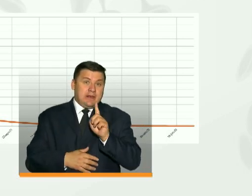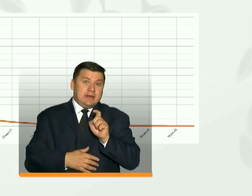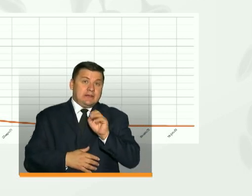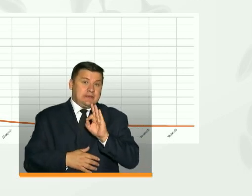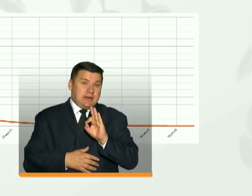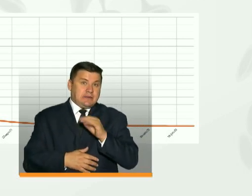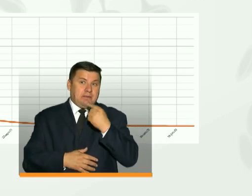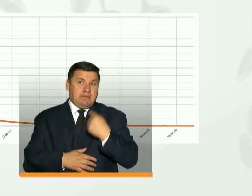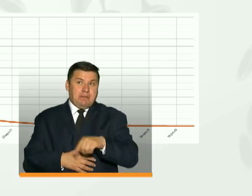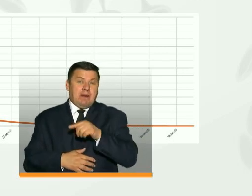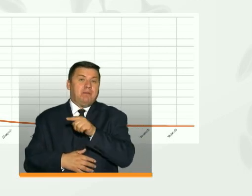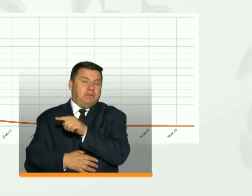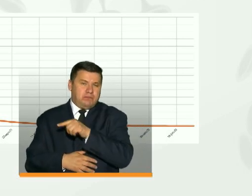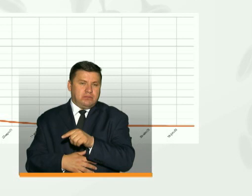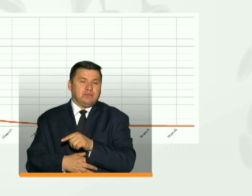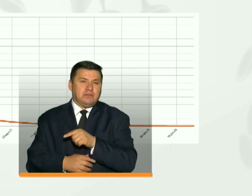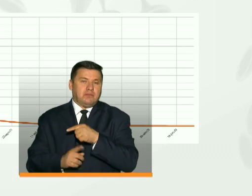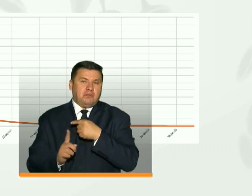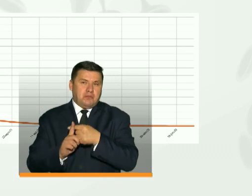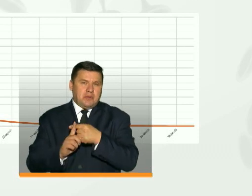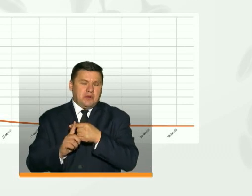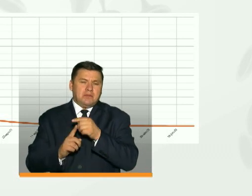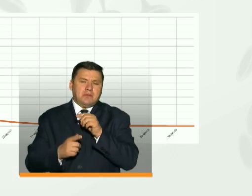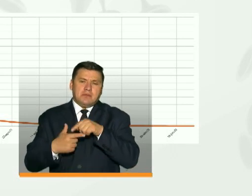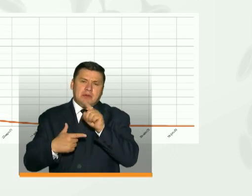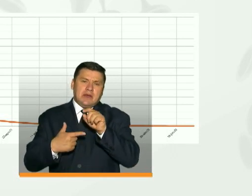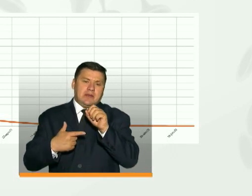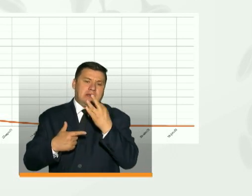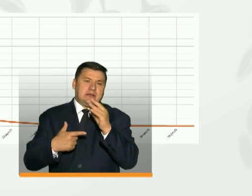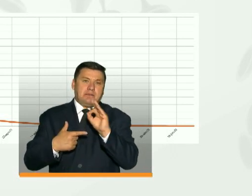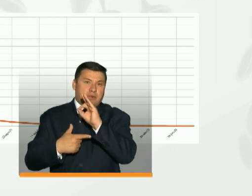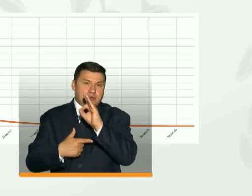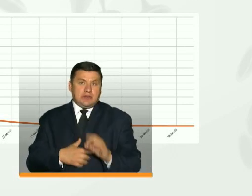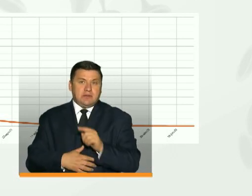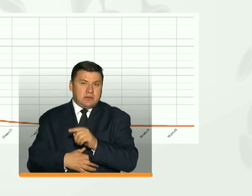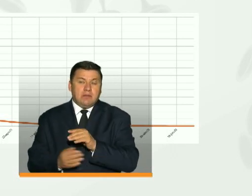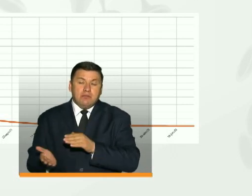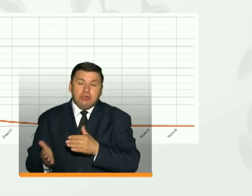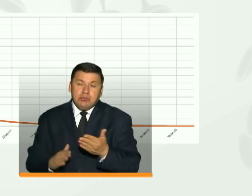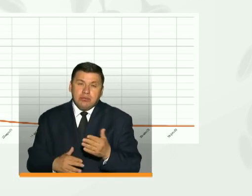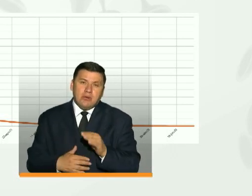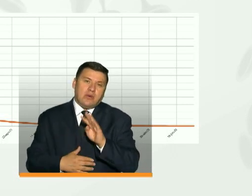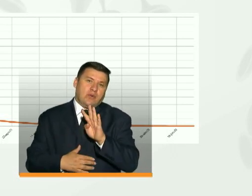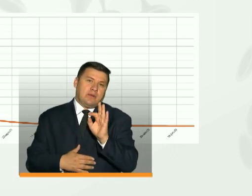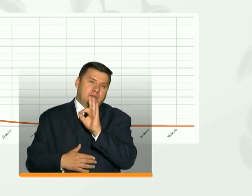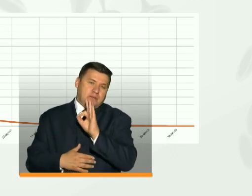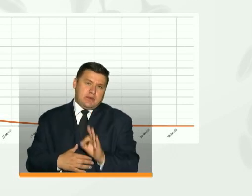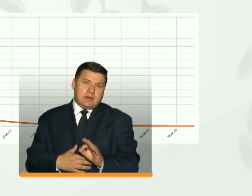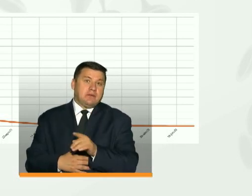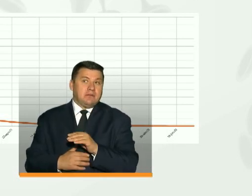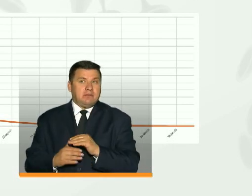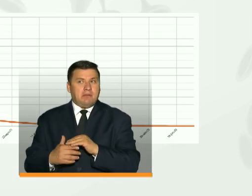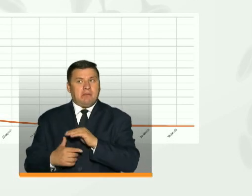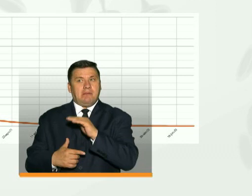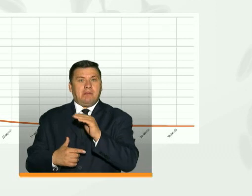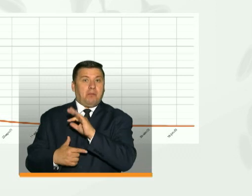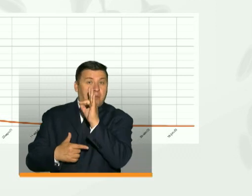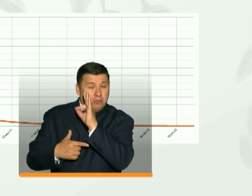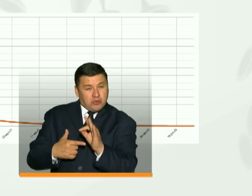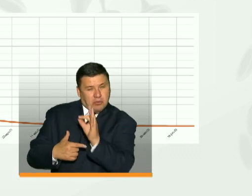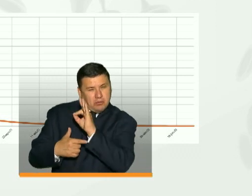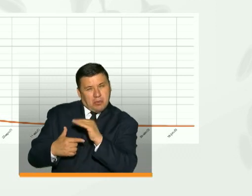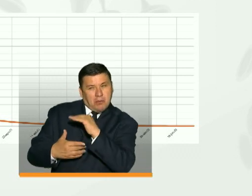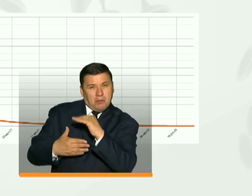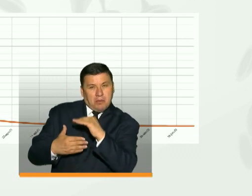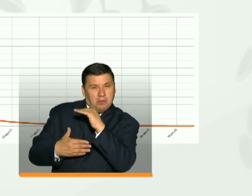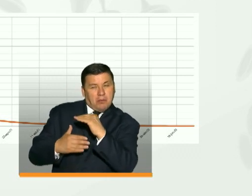2.363 casos, positividad apenas del 13%, letalidad del 4, una letalidad promedio,